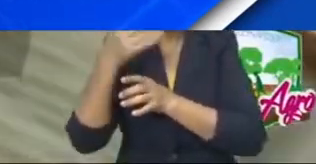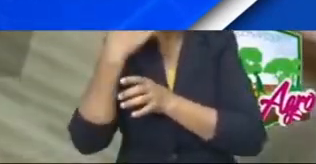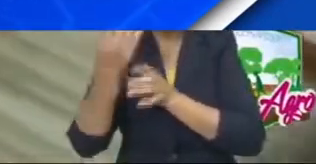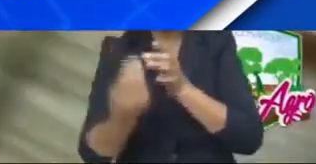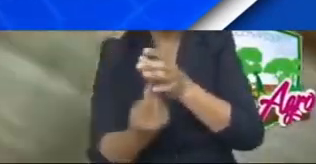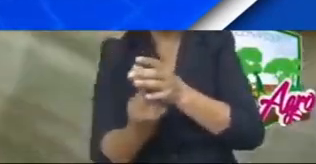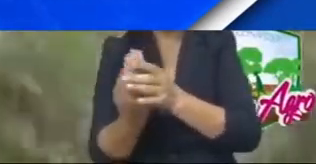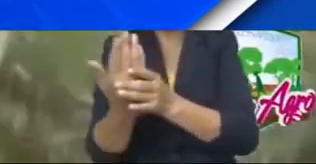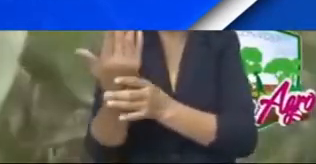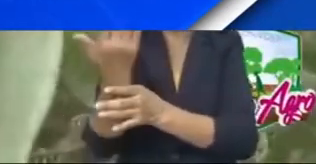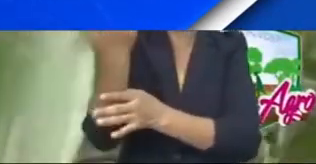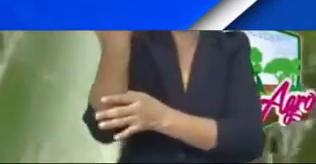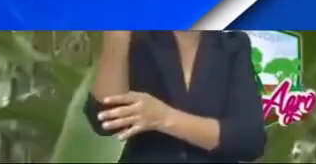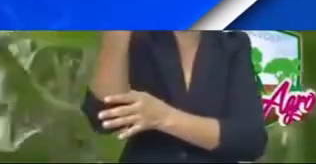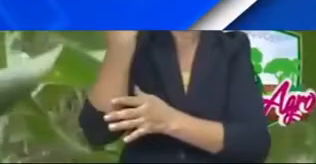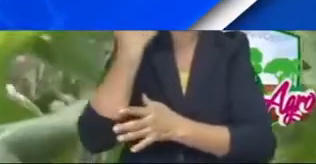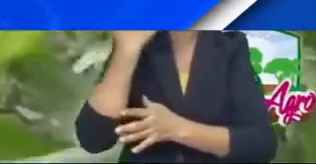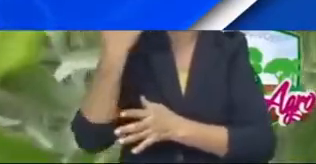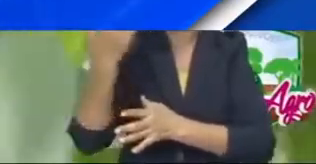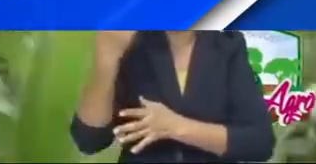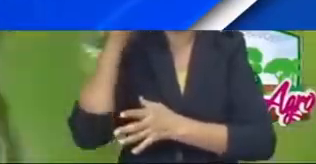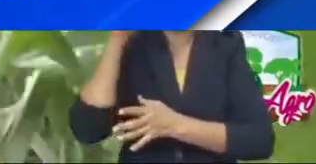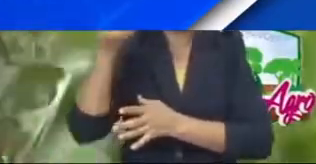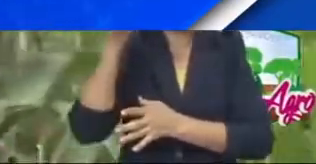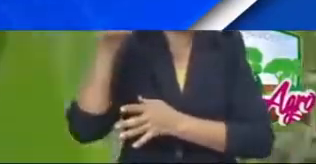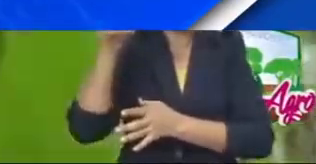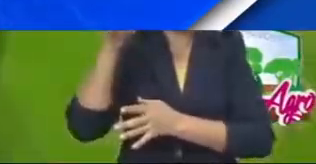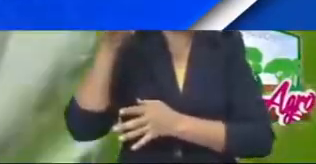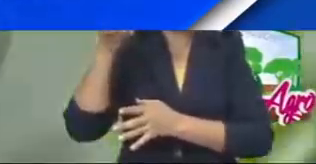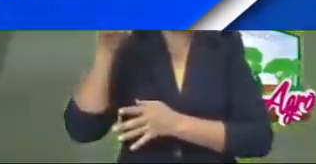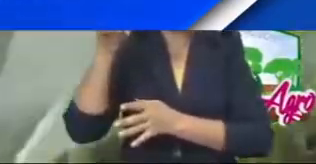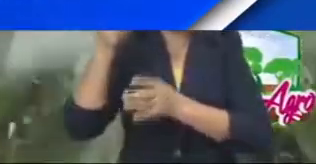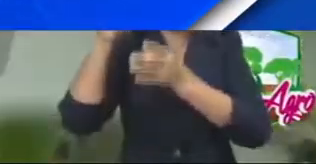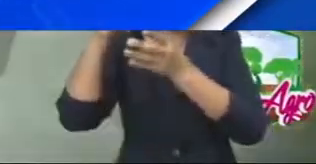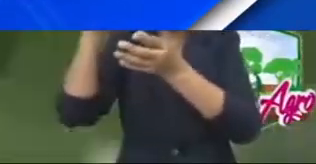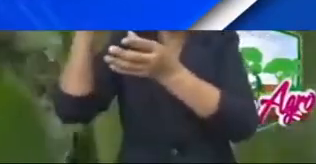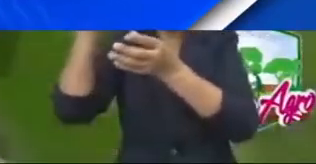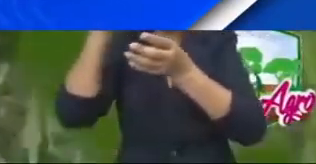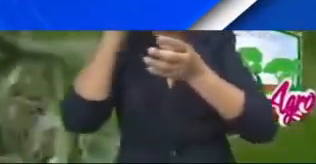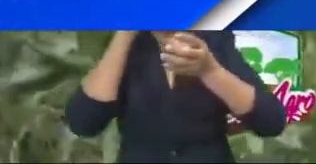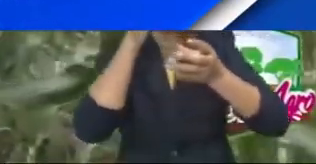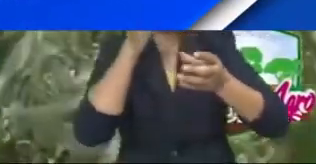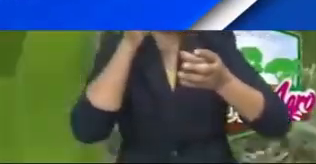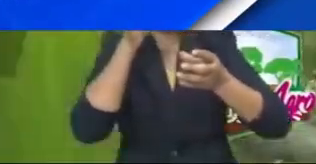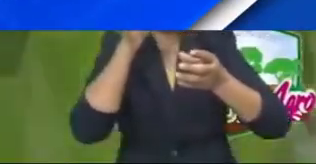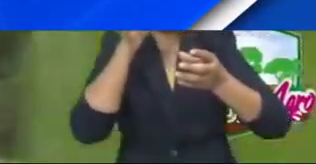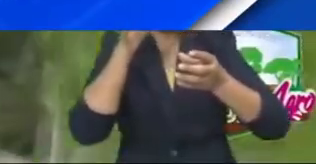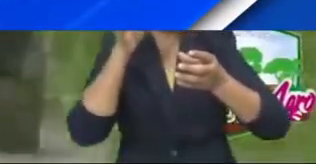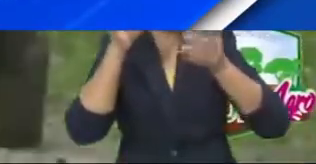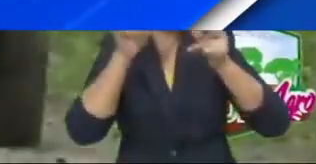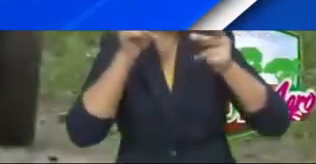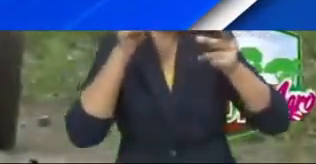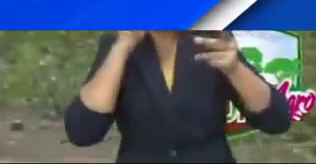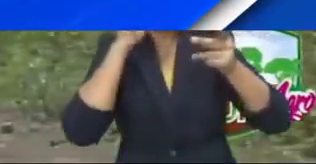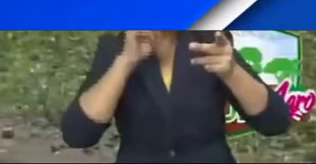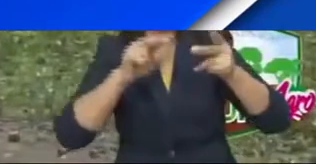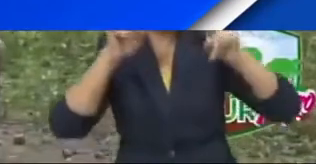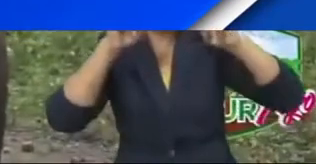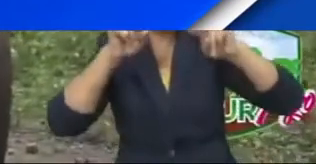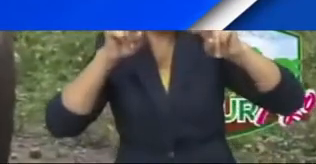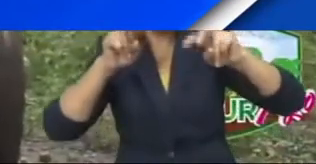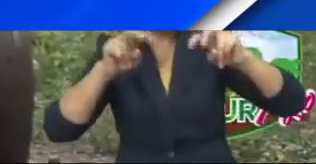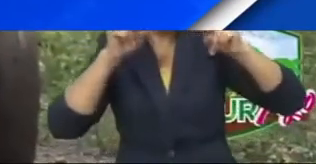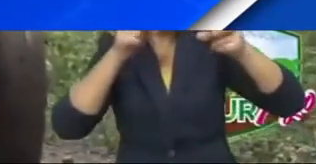Sí. que viene está la siembra de primera con la cosecha ya en este mes de agosto. Bueno,